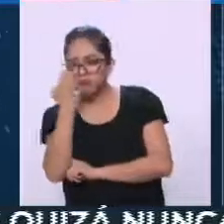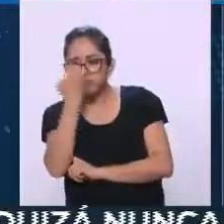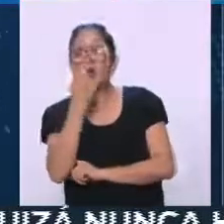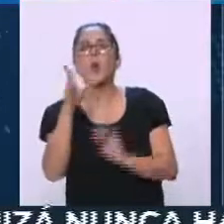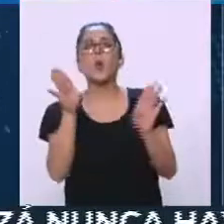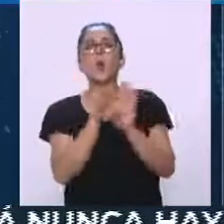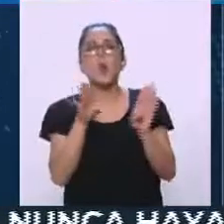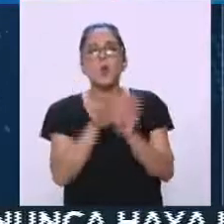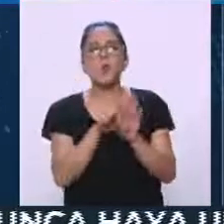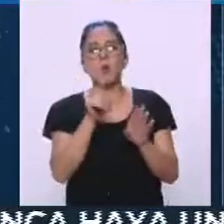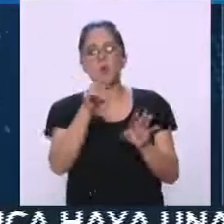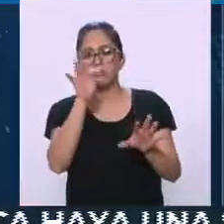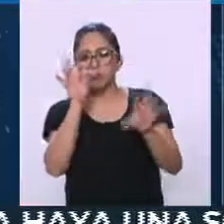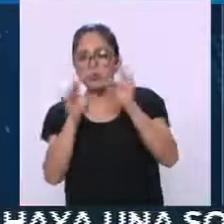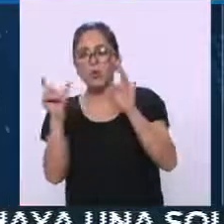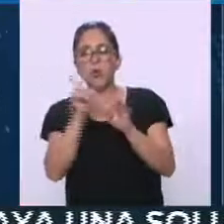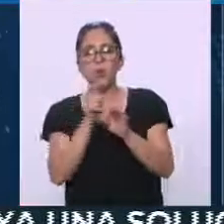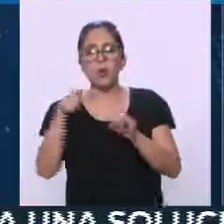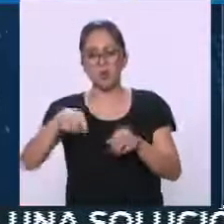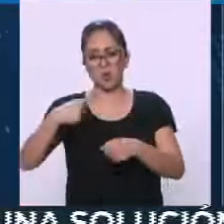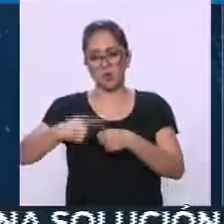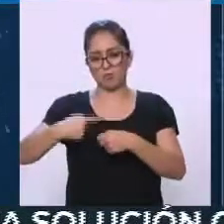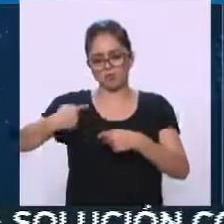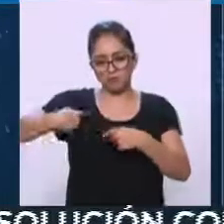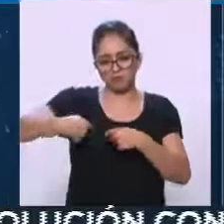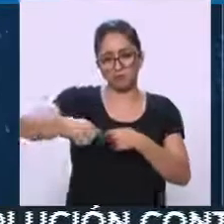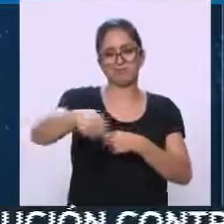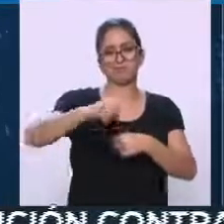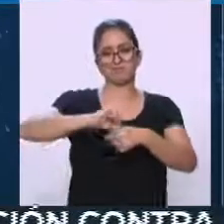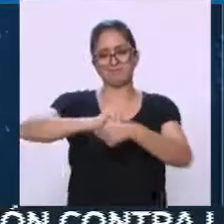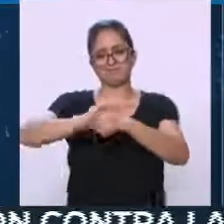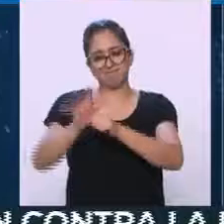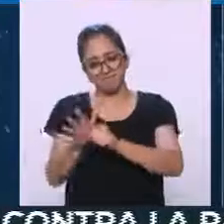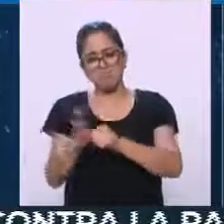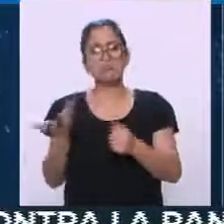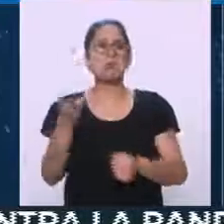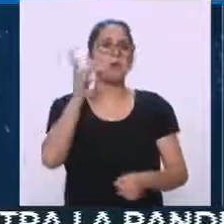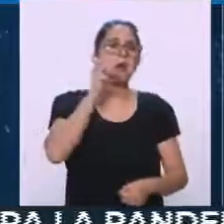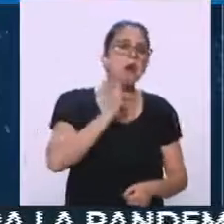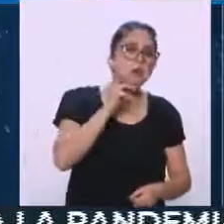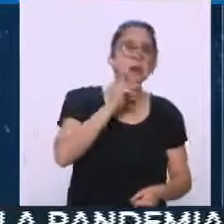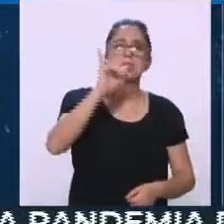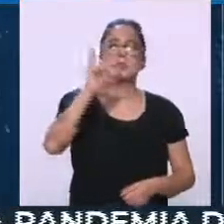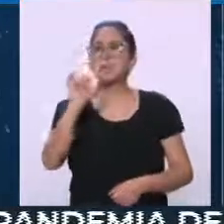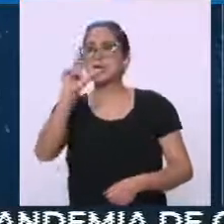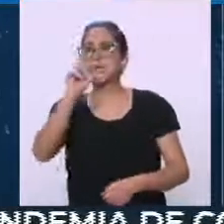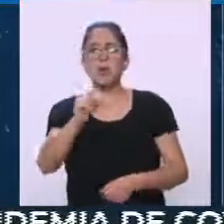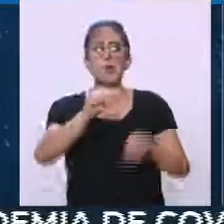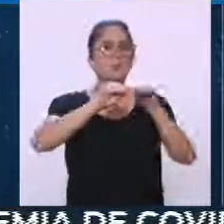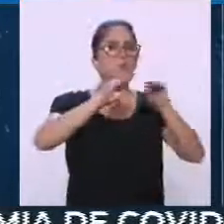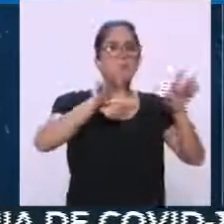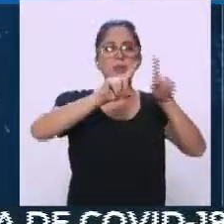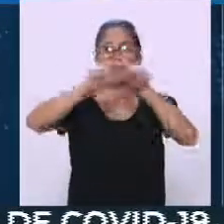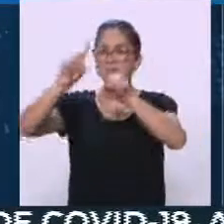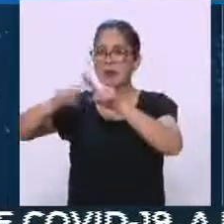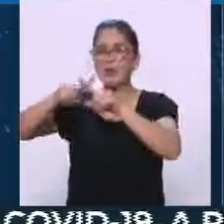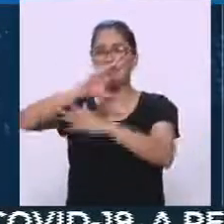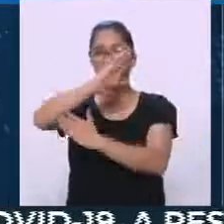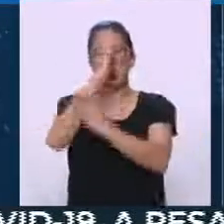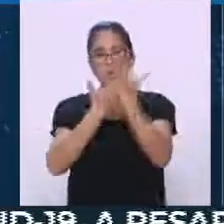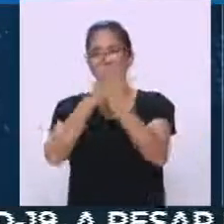hechas por COVID, si las entidades federativas tienen datos abiertos, si publican estos contratos de manera